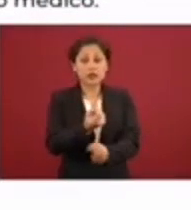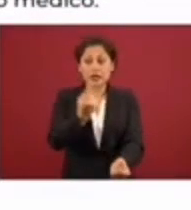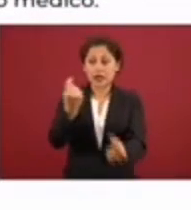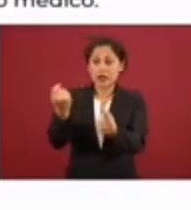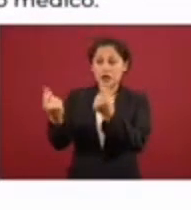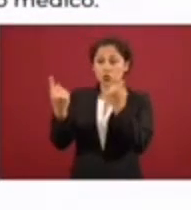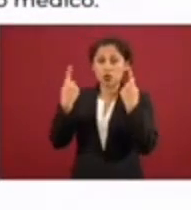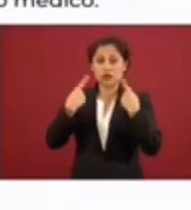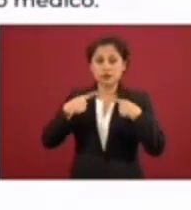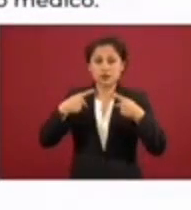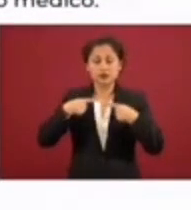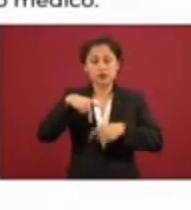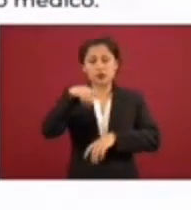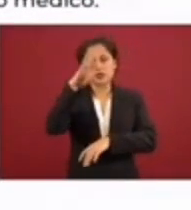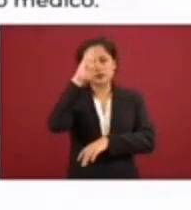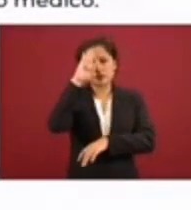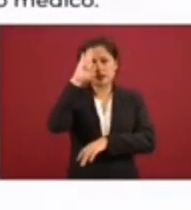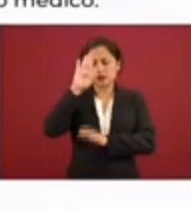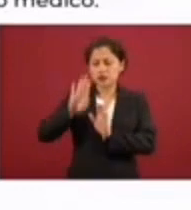clase política